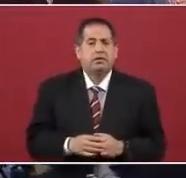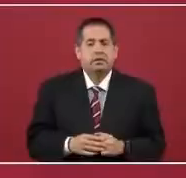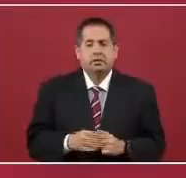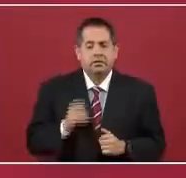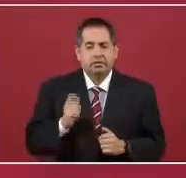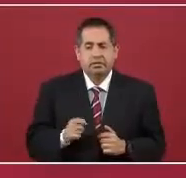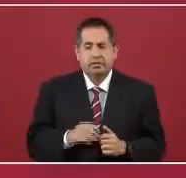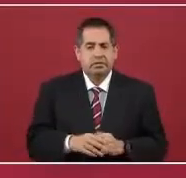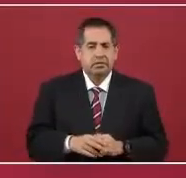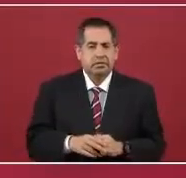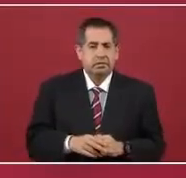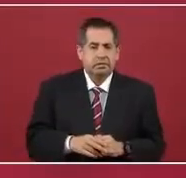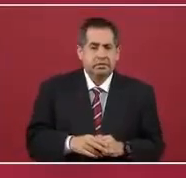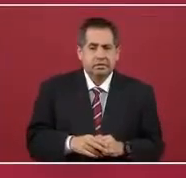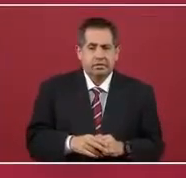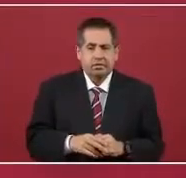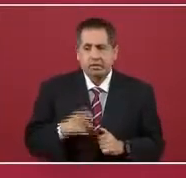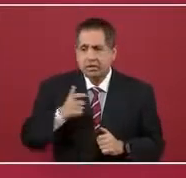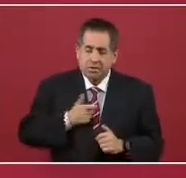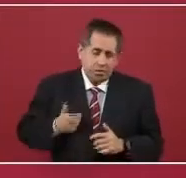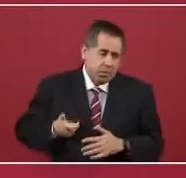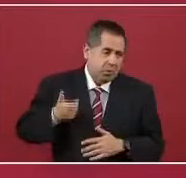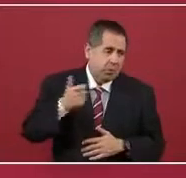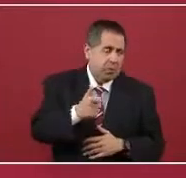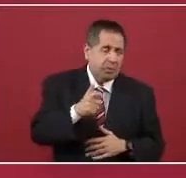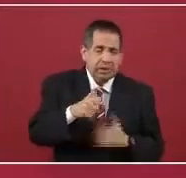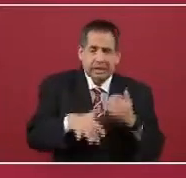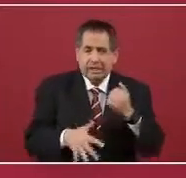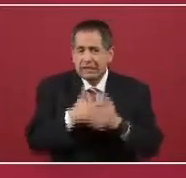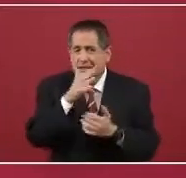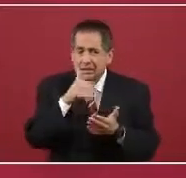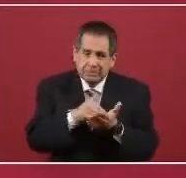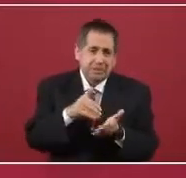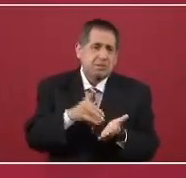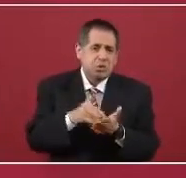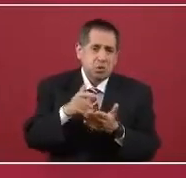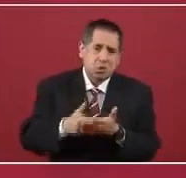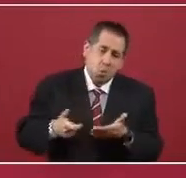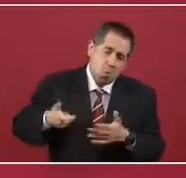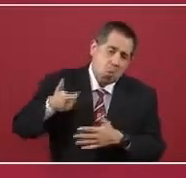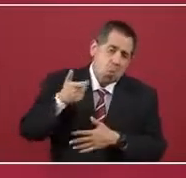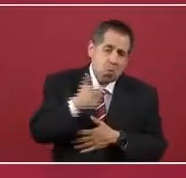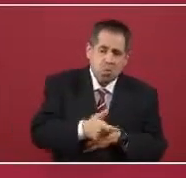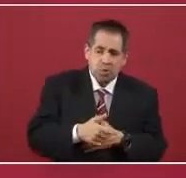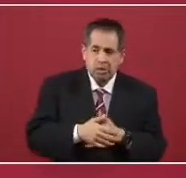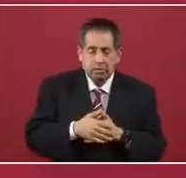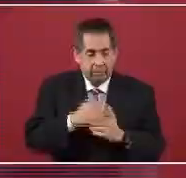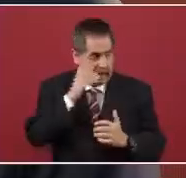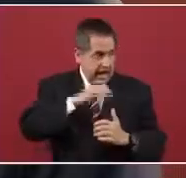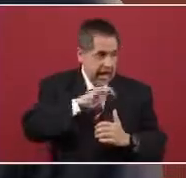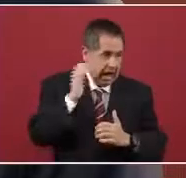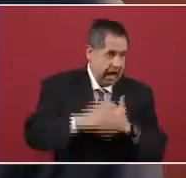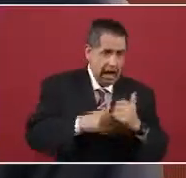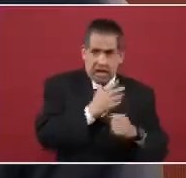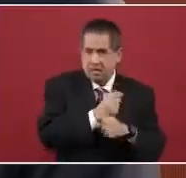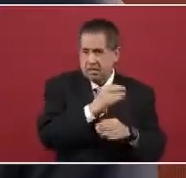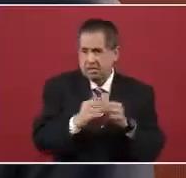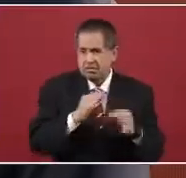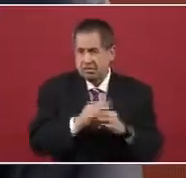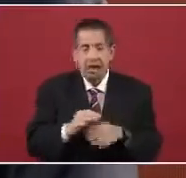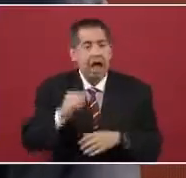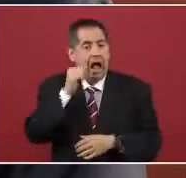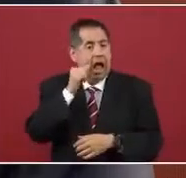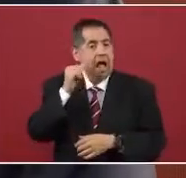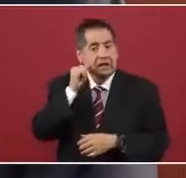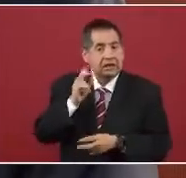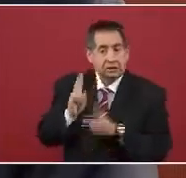que nos iba a costar alrededor de 15 mil millones terminarlo. Ayer mismo